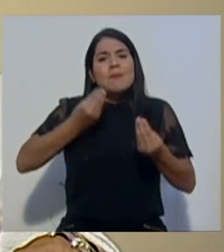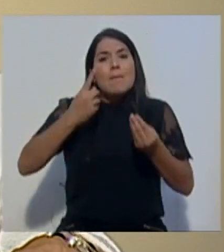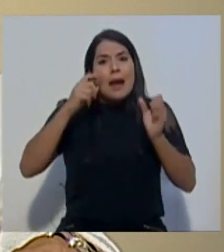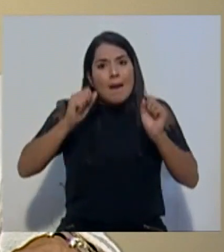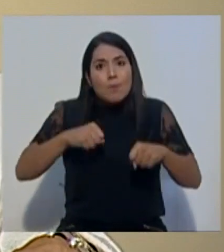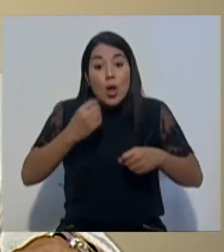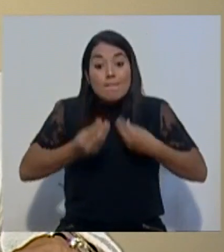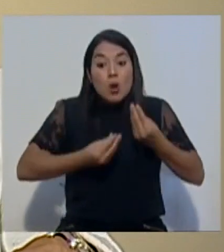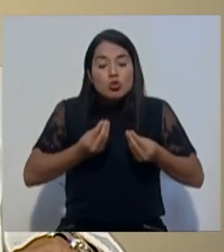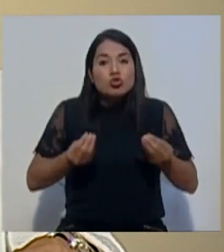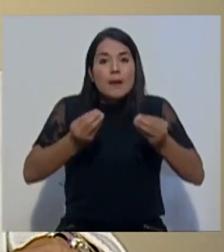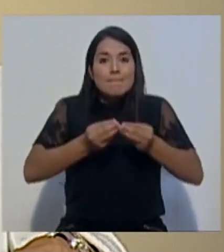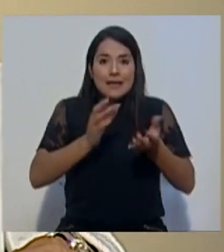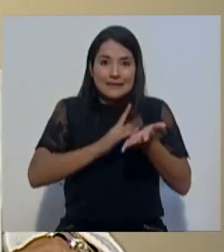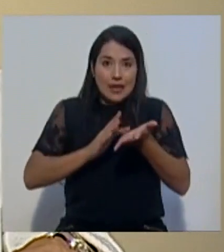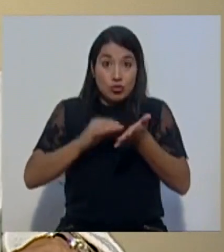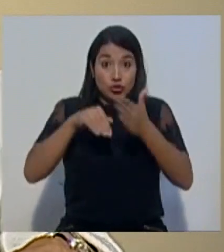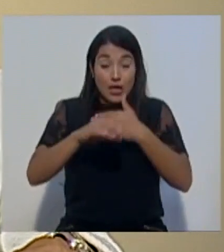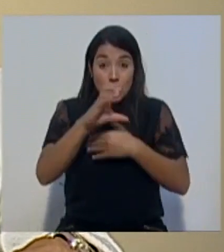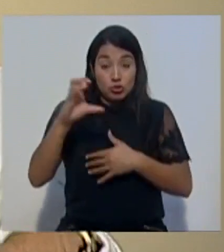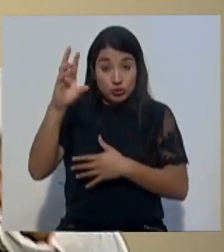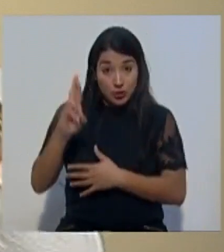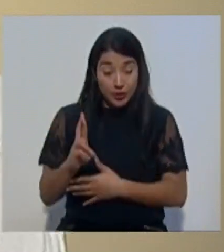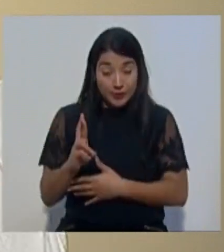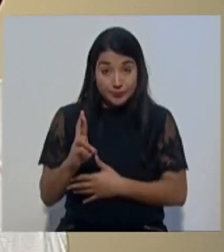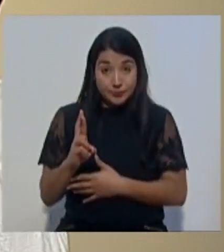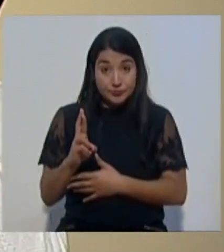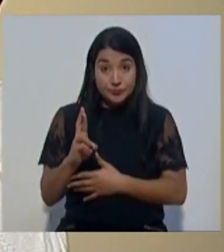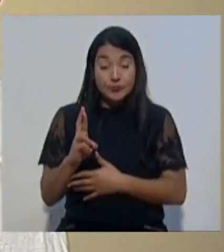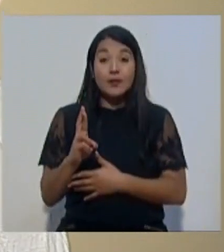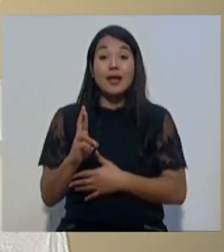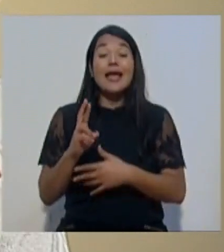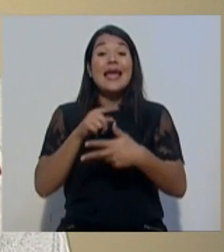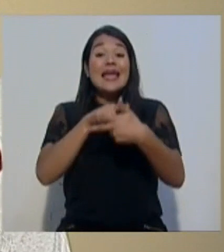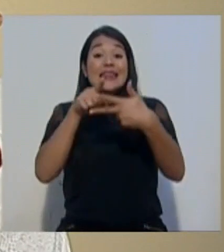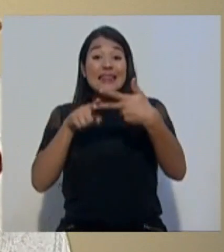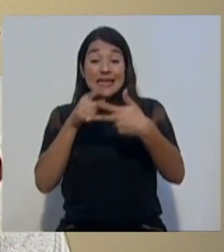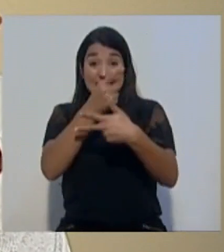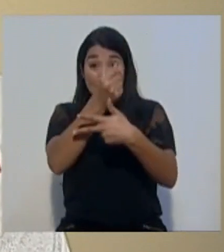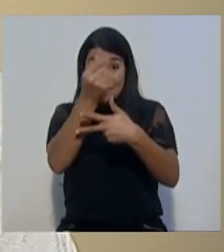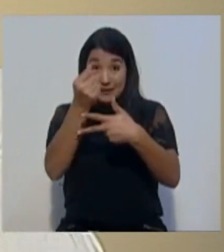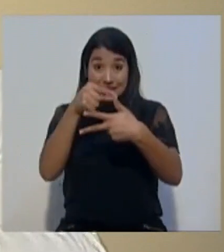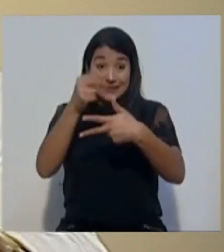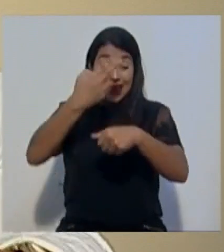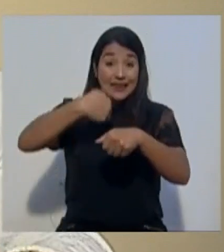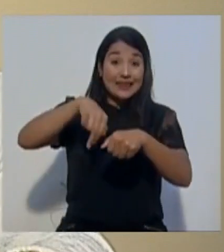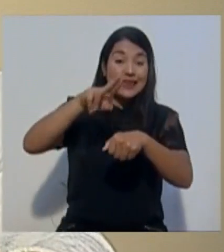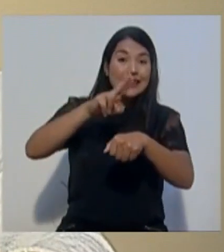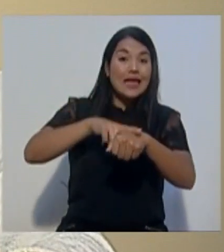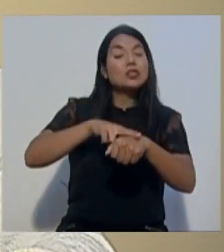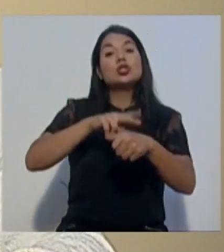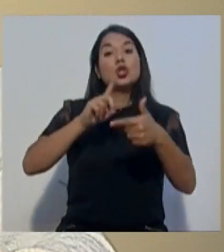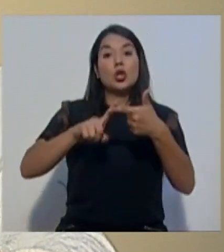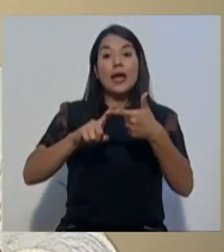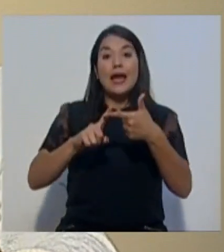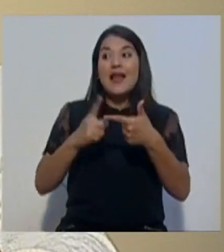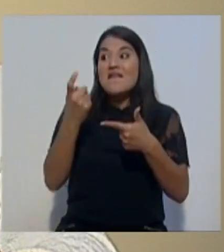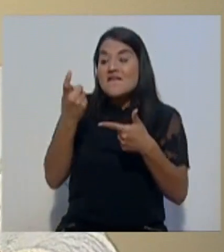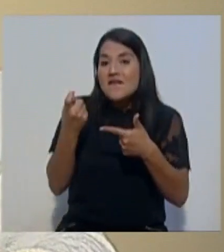de arroz, la producción de arroz en el país. De esos tres precios, el nacional, el desabasto y el